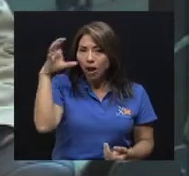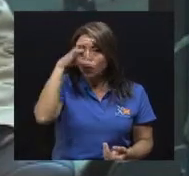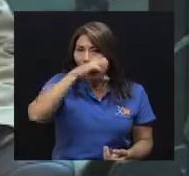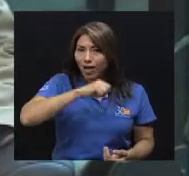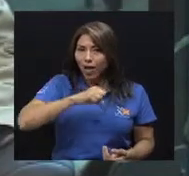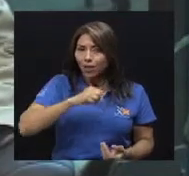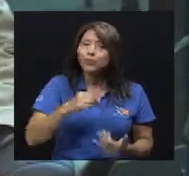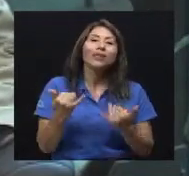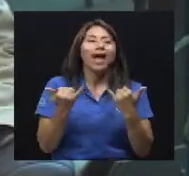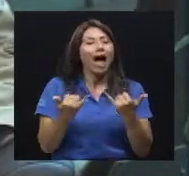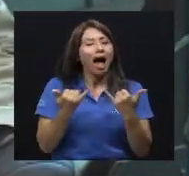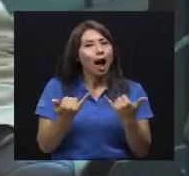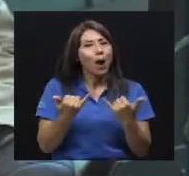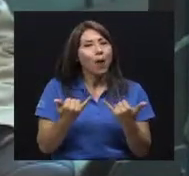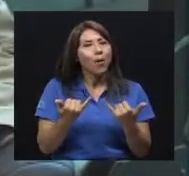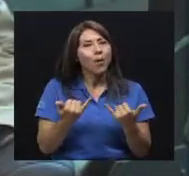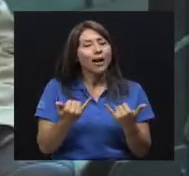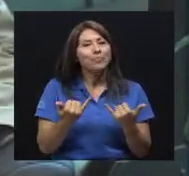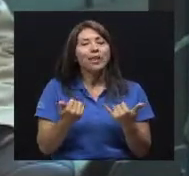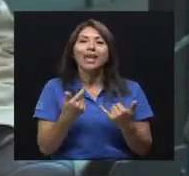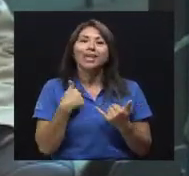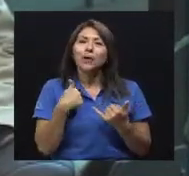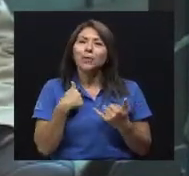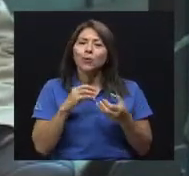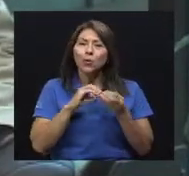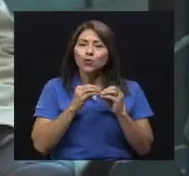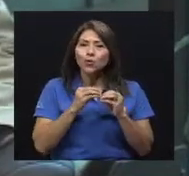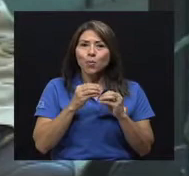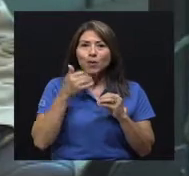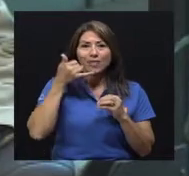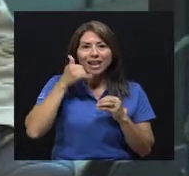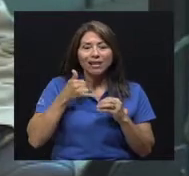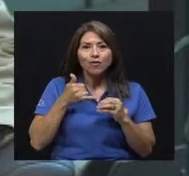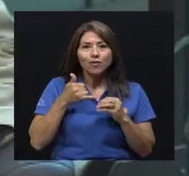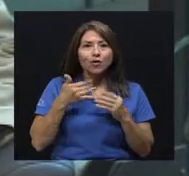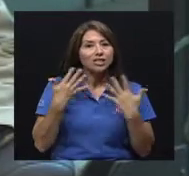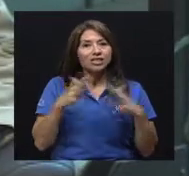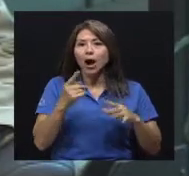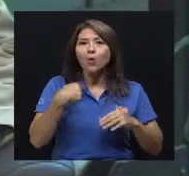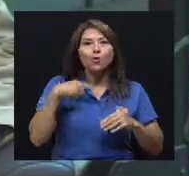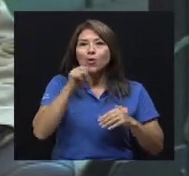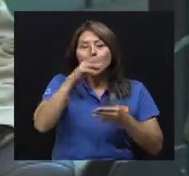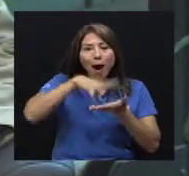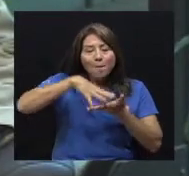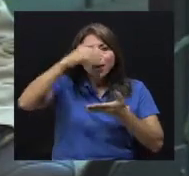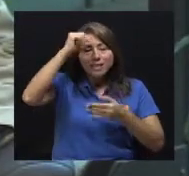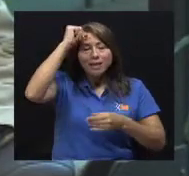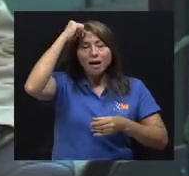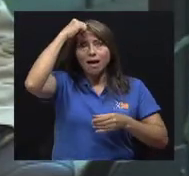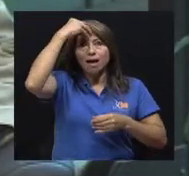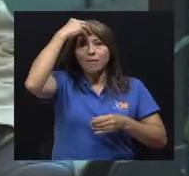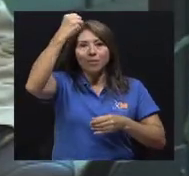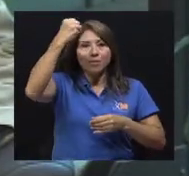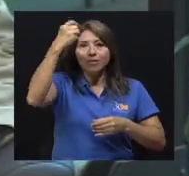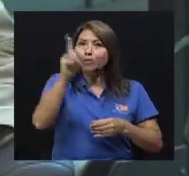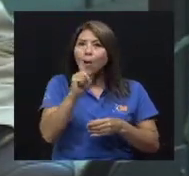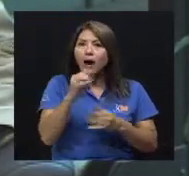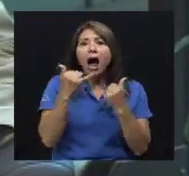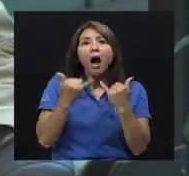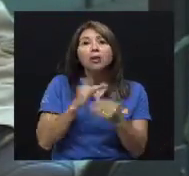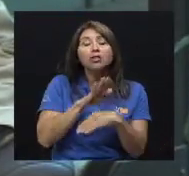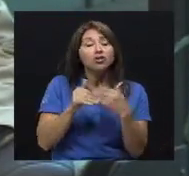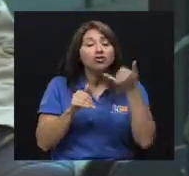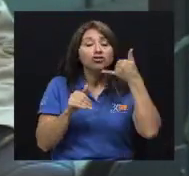ahora que uno mete el teléfono de todos los conocidos de uno en la memoria del teléfono celular de uno, entonces no